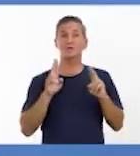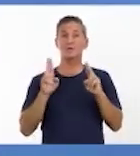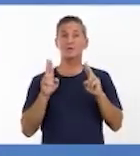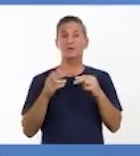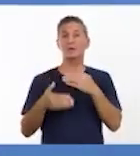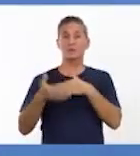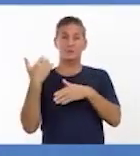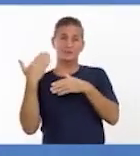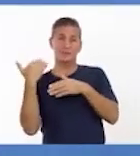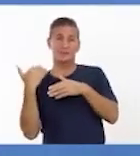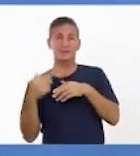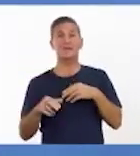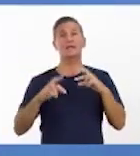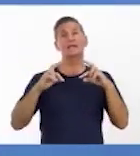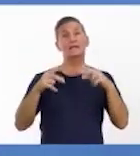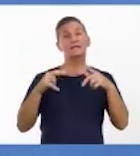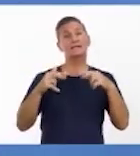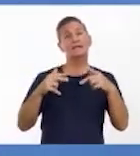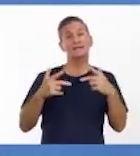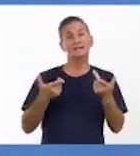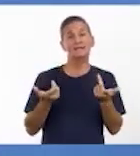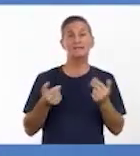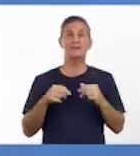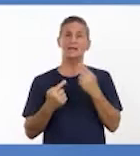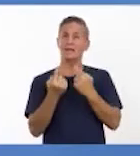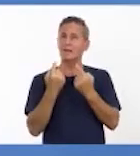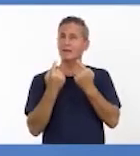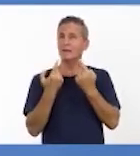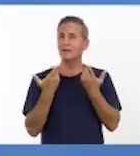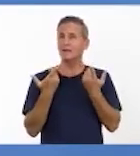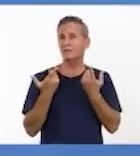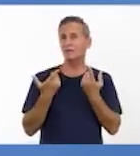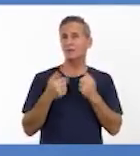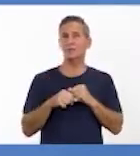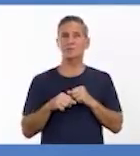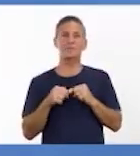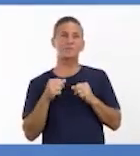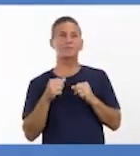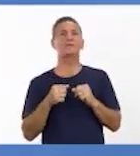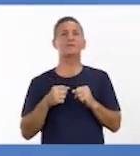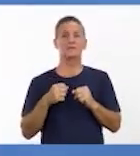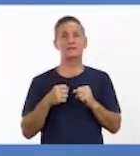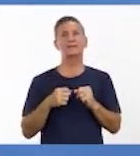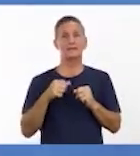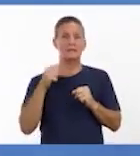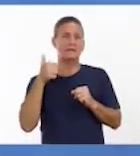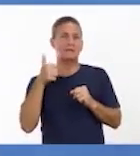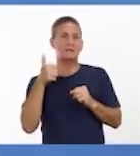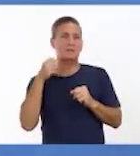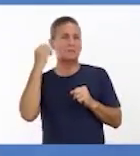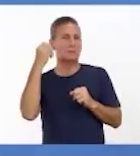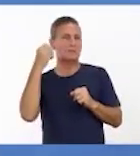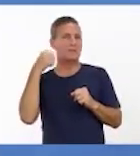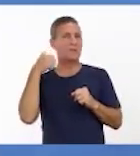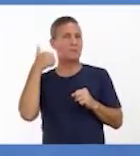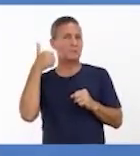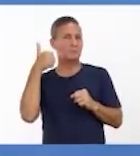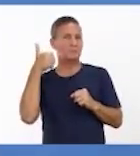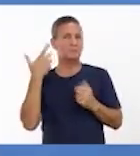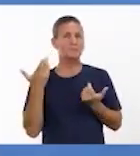no hayamos hecho orientaciones con anterioridad y reiteraremos algunos que